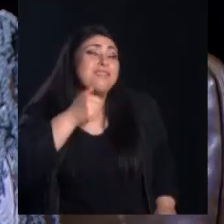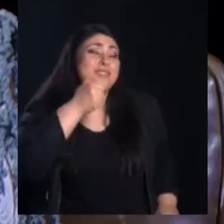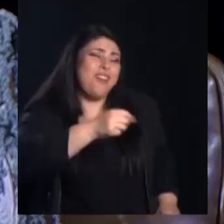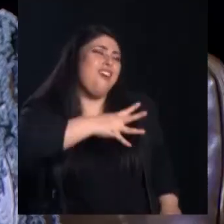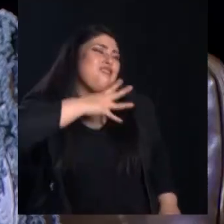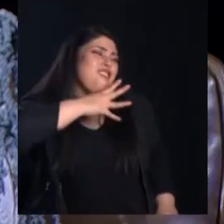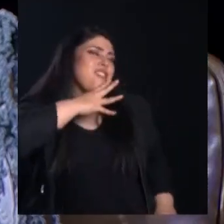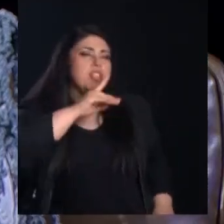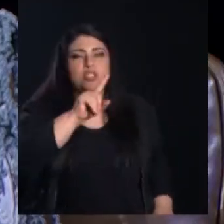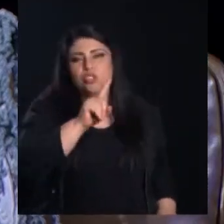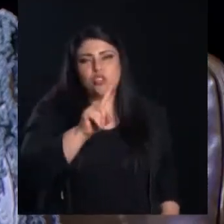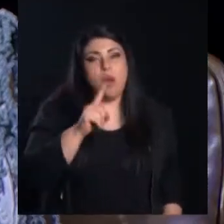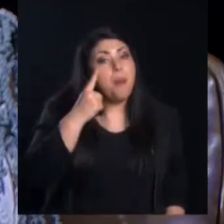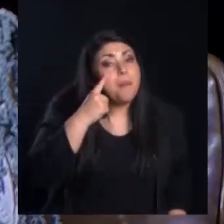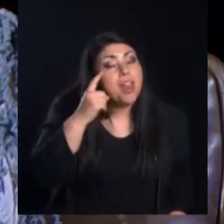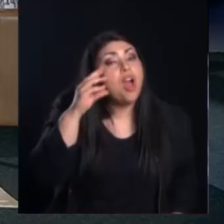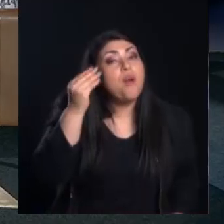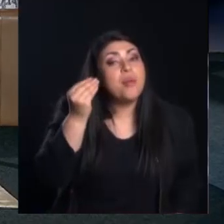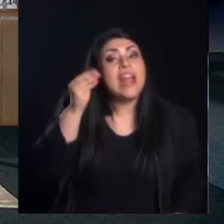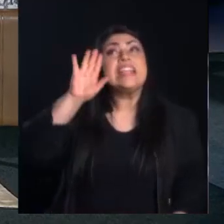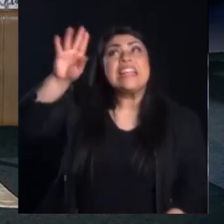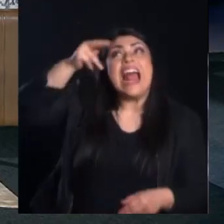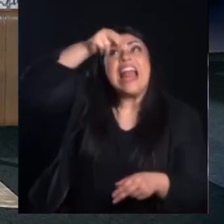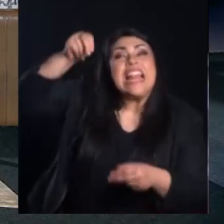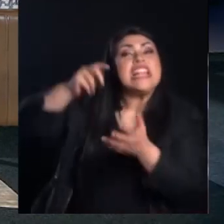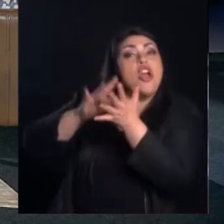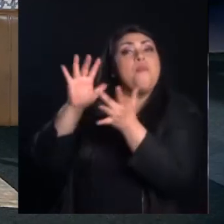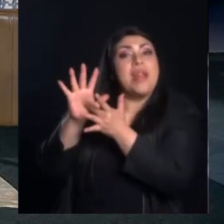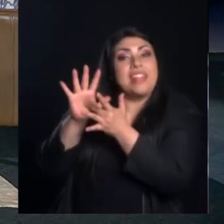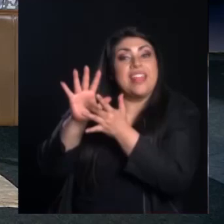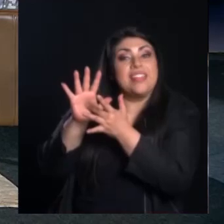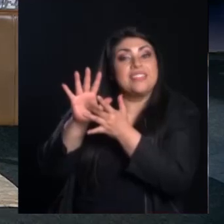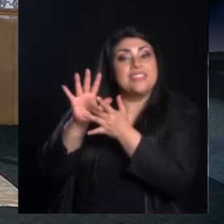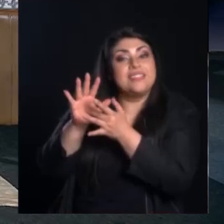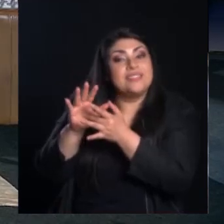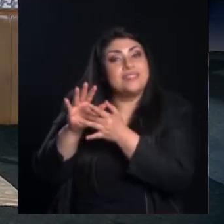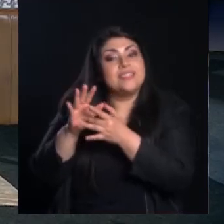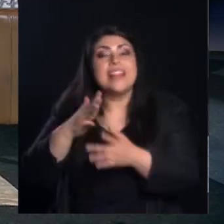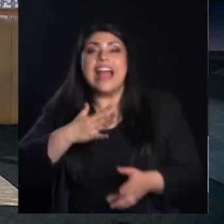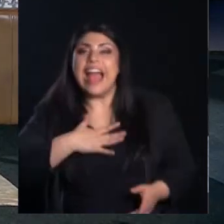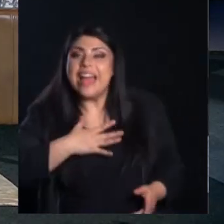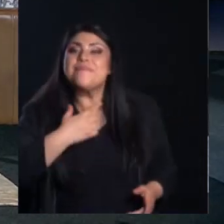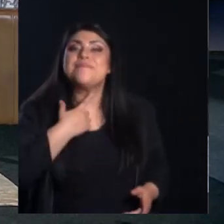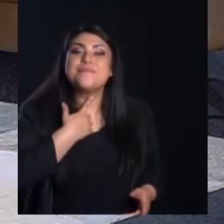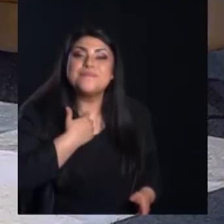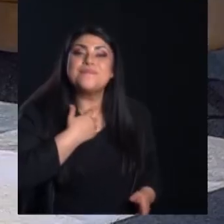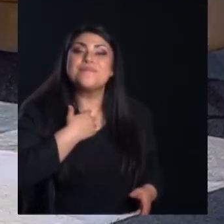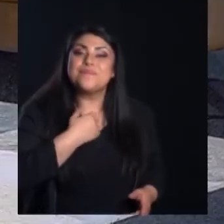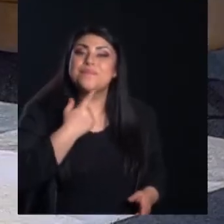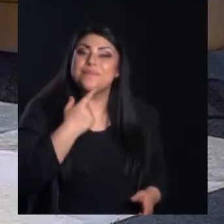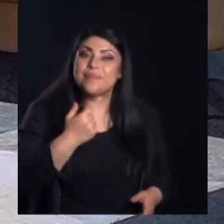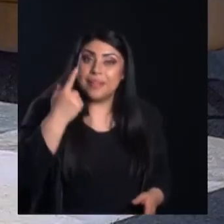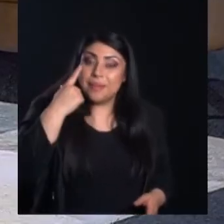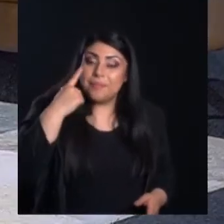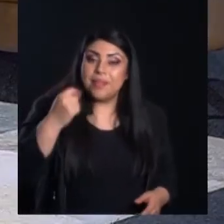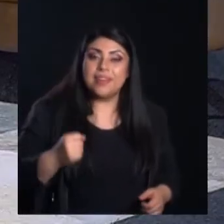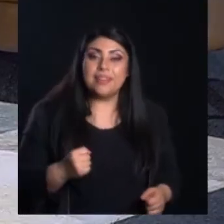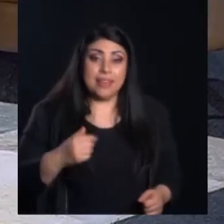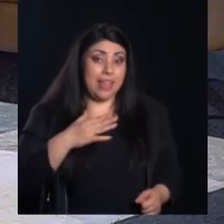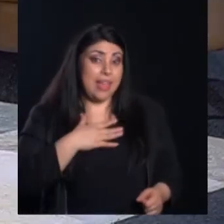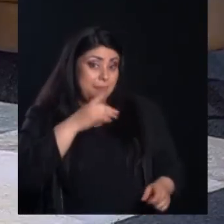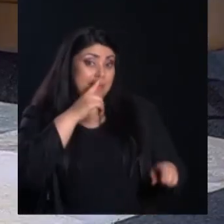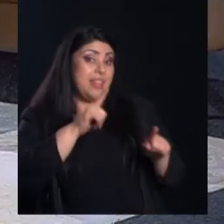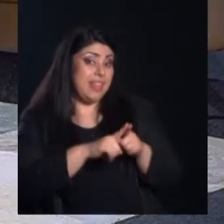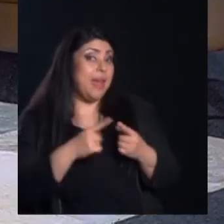no dice está pues en mi nombre y ahí me gustaría agregar que muchas veces o también a mí me ha pasado